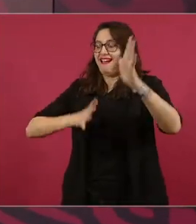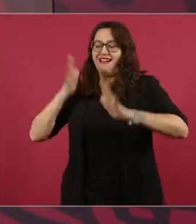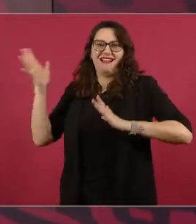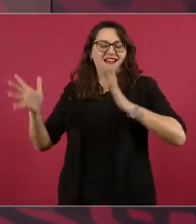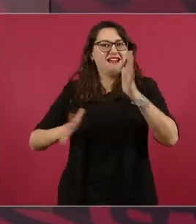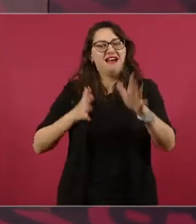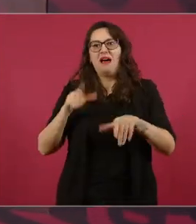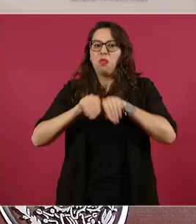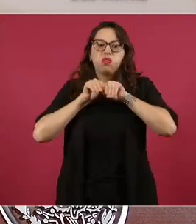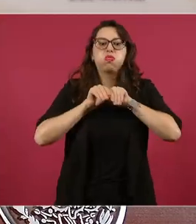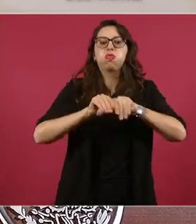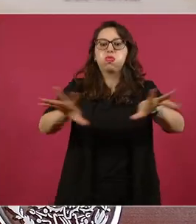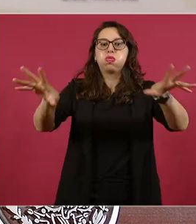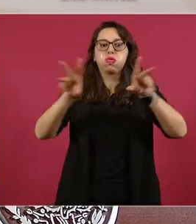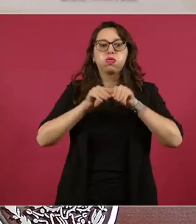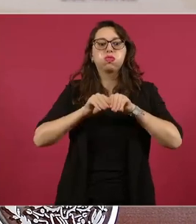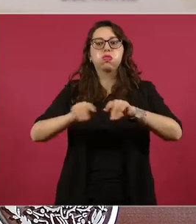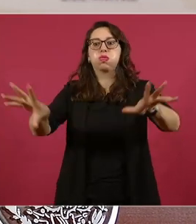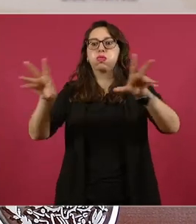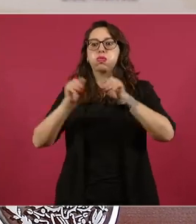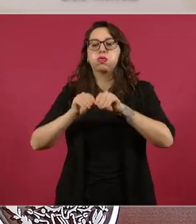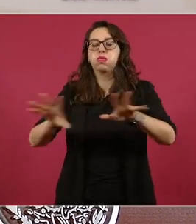lástima que no se murió nadie.